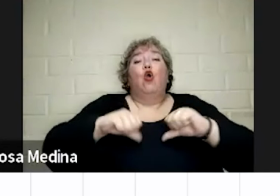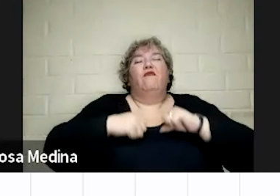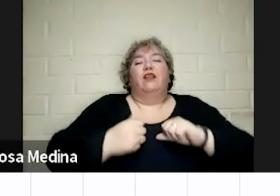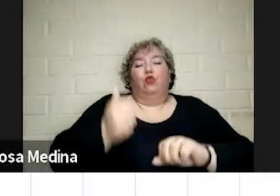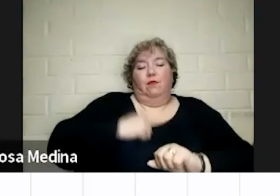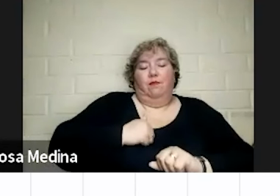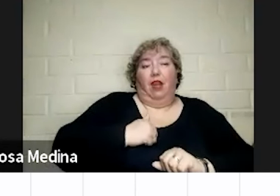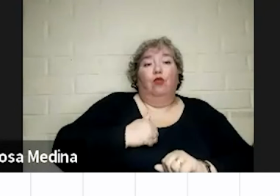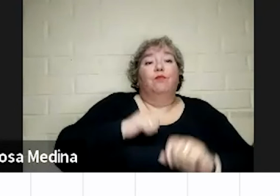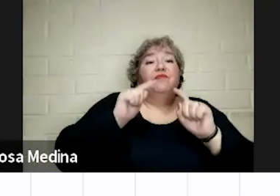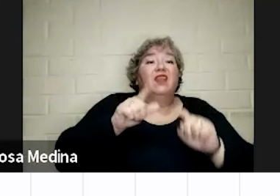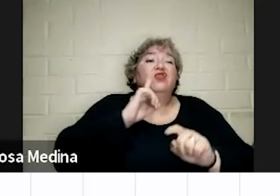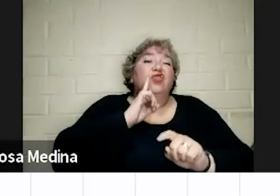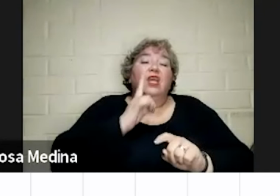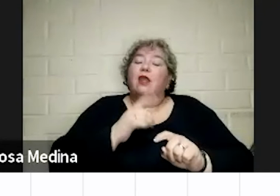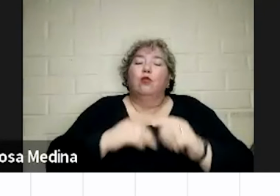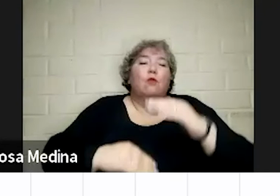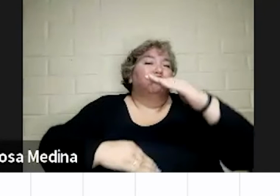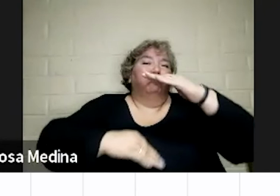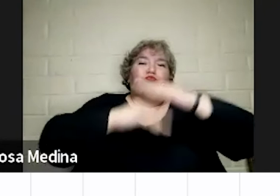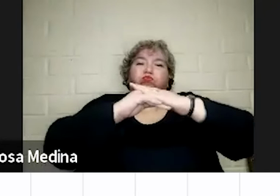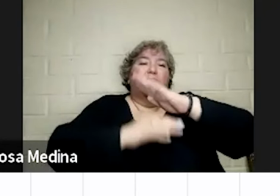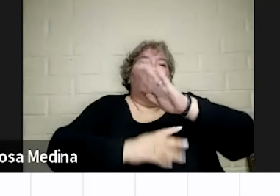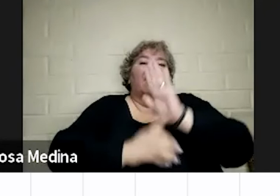Tienen como un pic de desarrollo